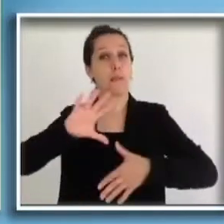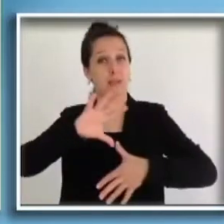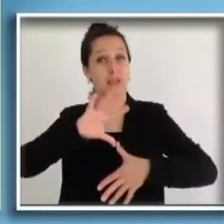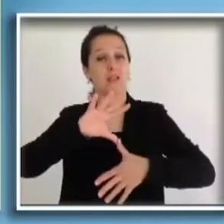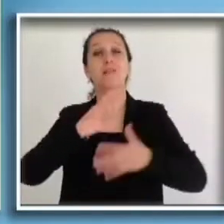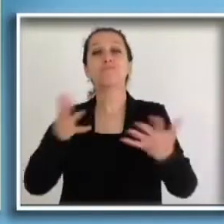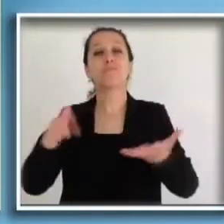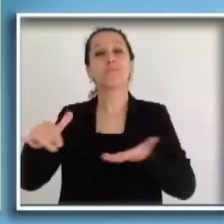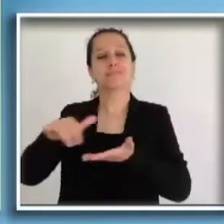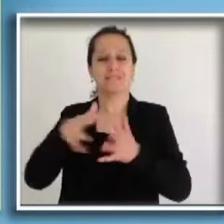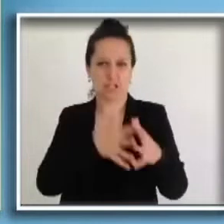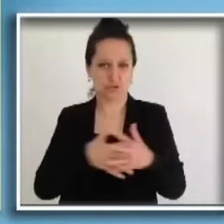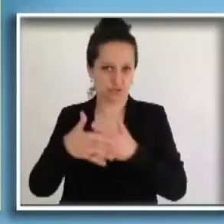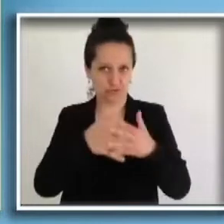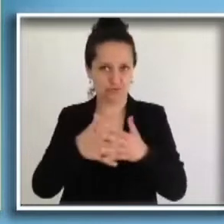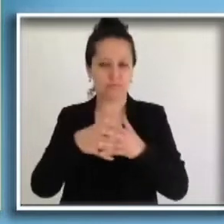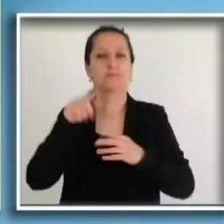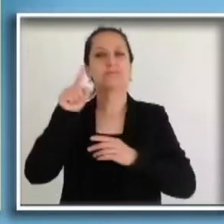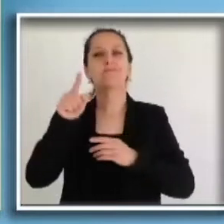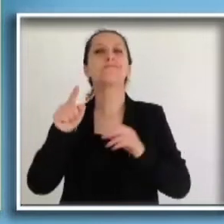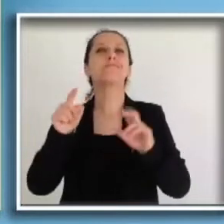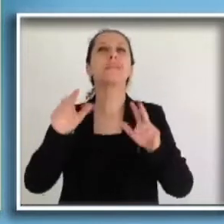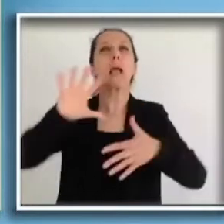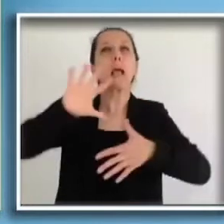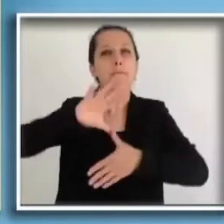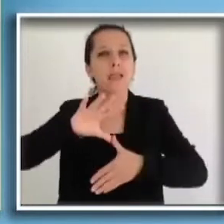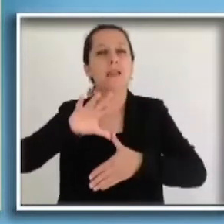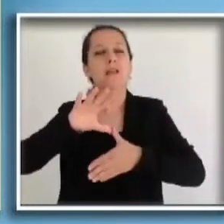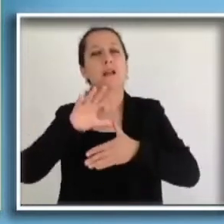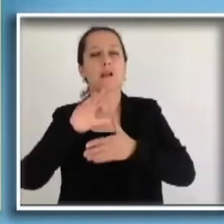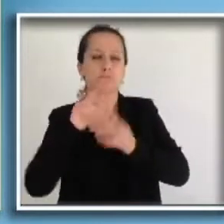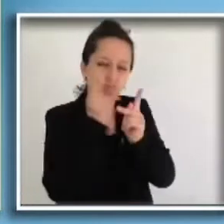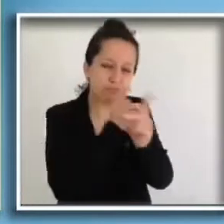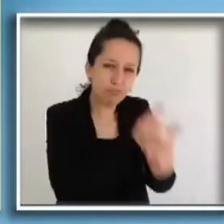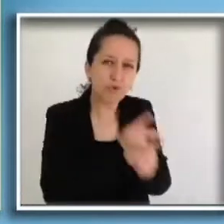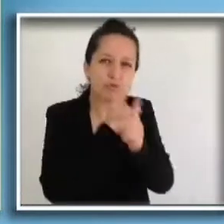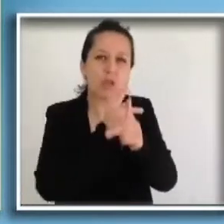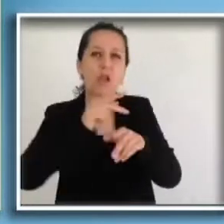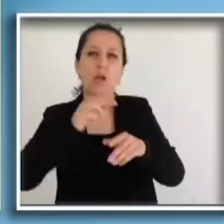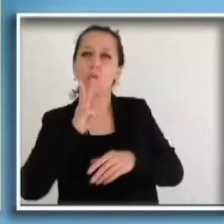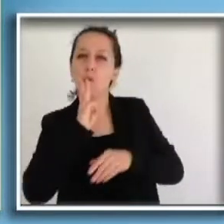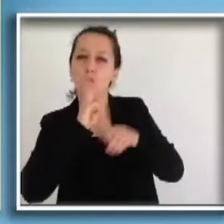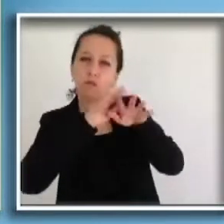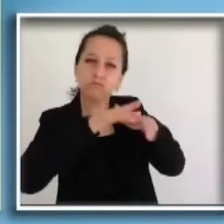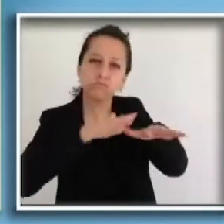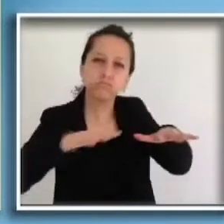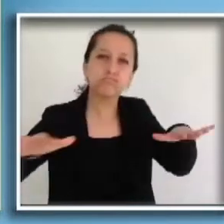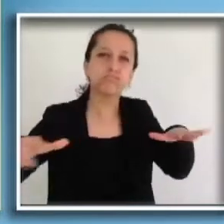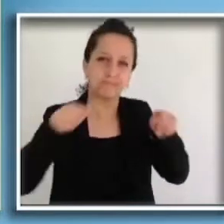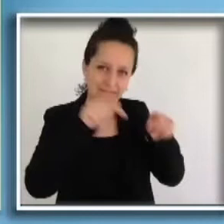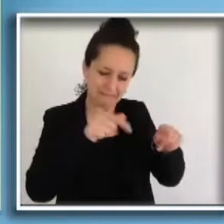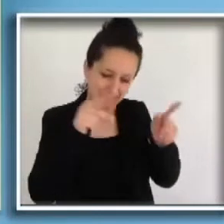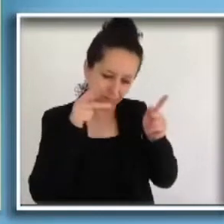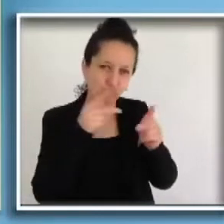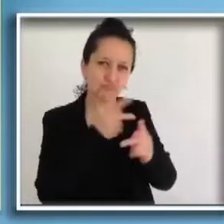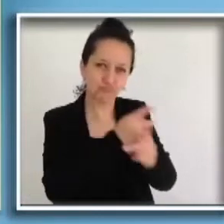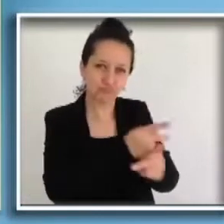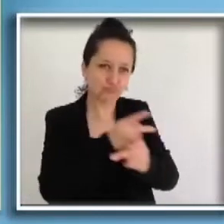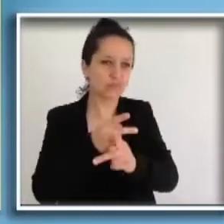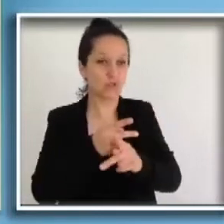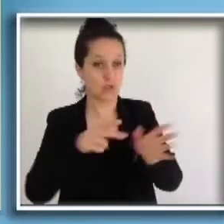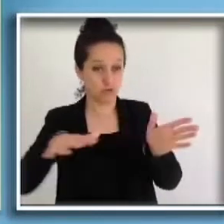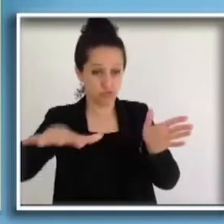la creación de Américas por la protección del océano coalición que tiene por objetivo establecer una red de áreas marinas